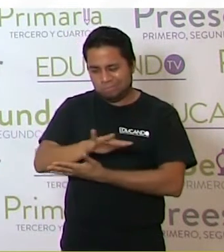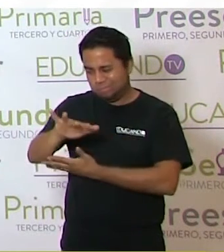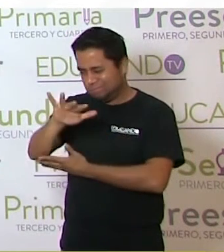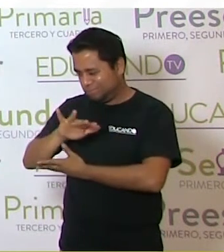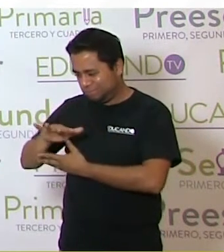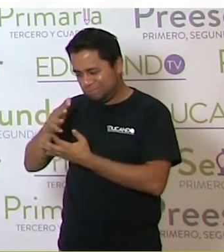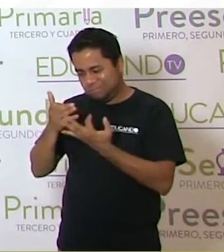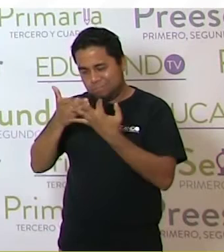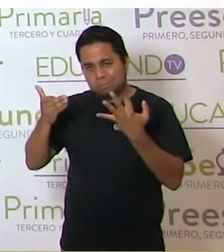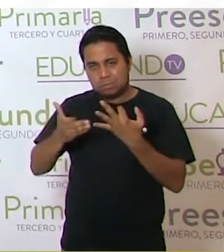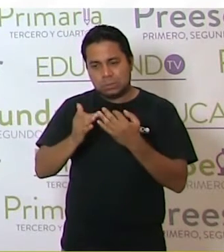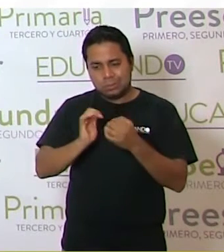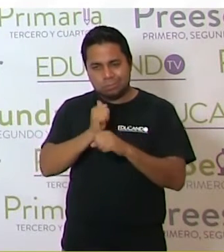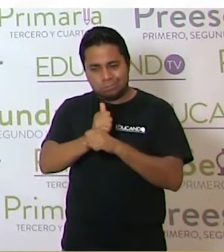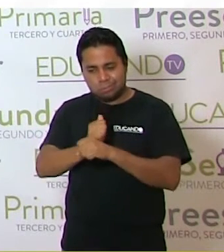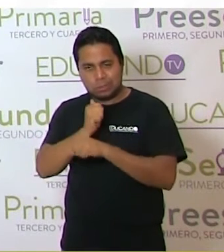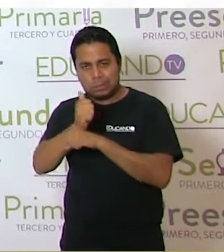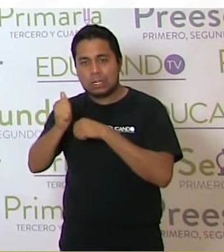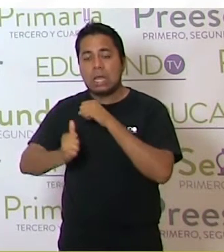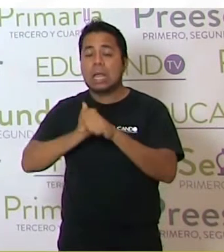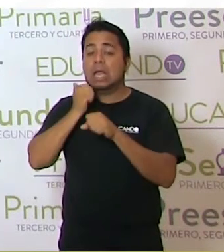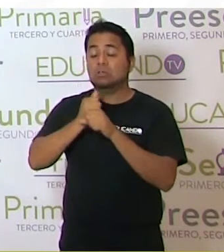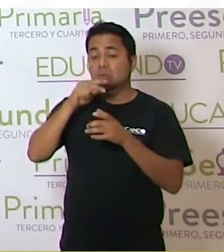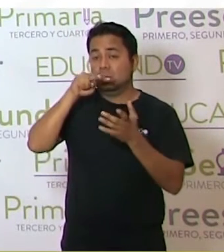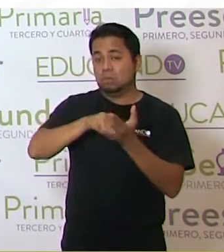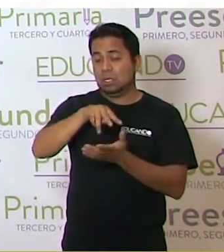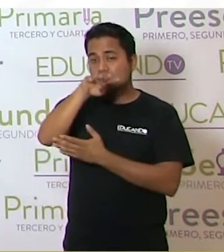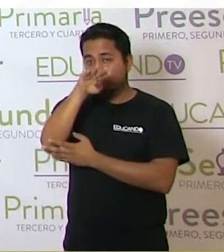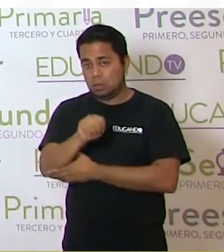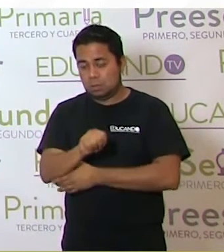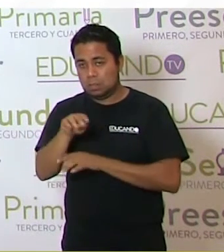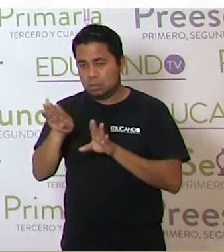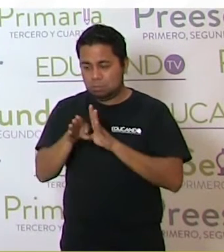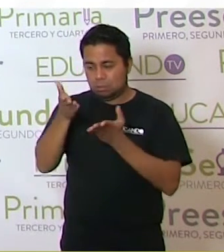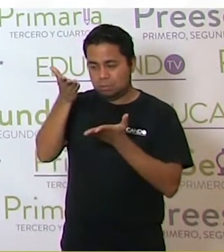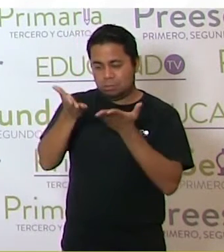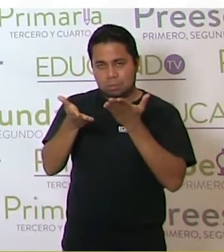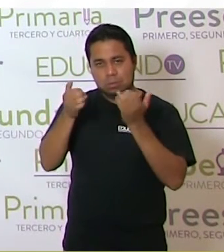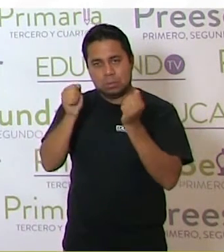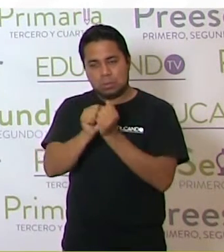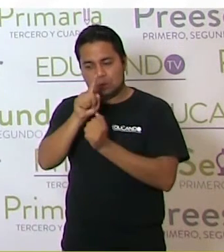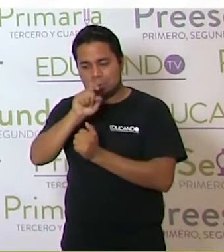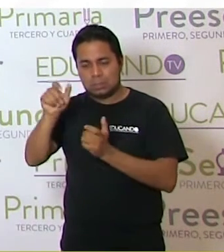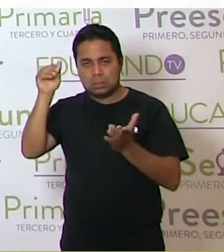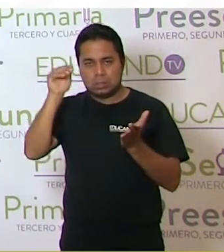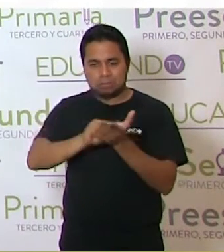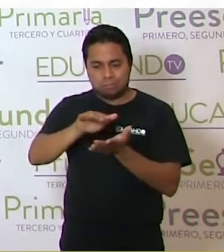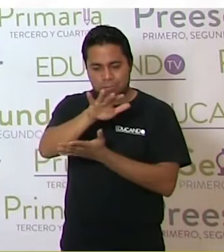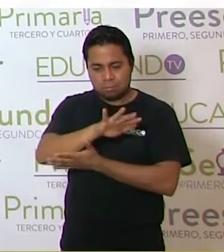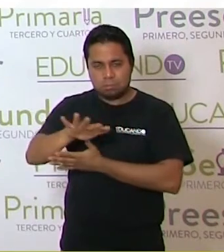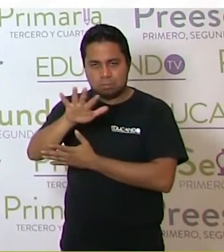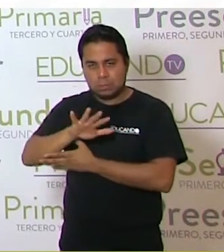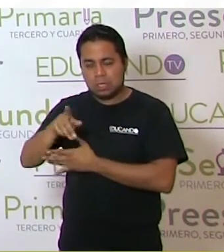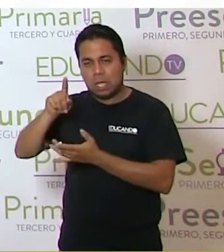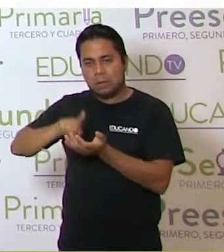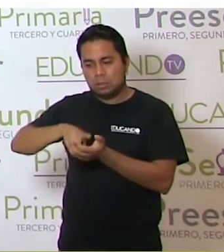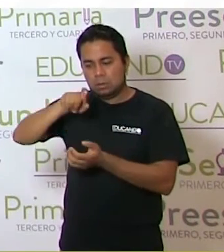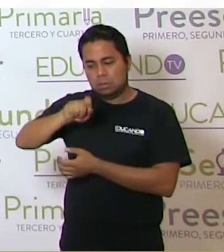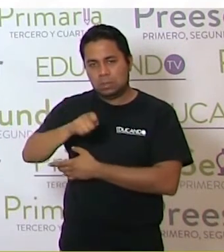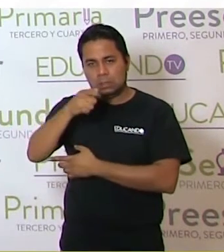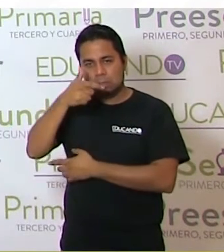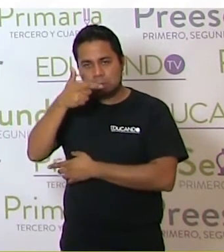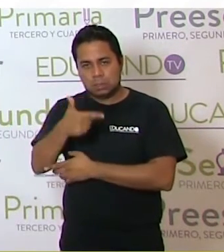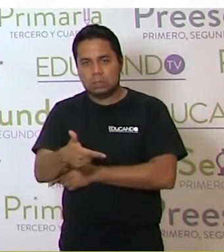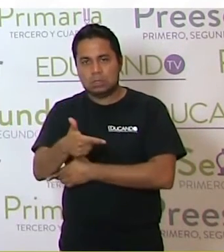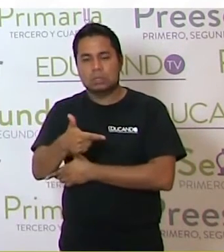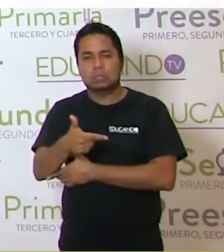en el año 2009 en comparación con las 100 mil hectáreas en los 27 países de la